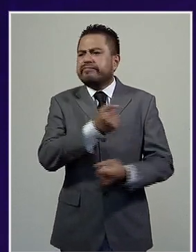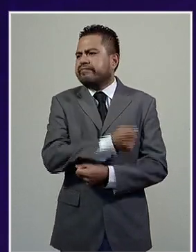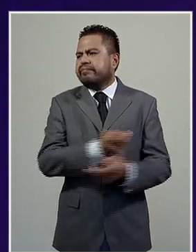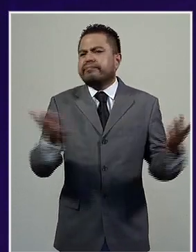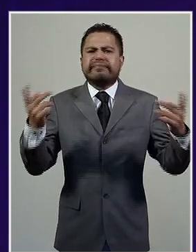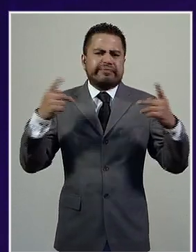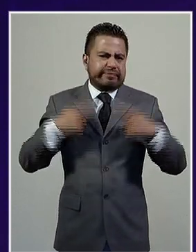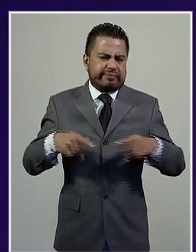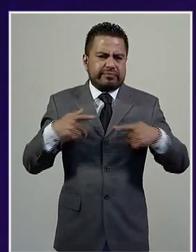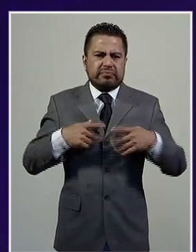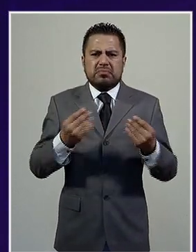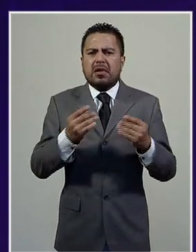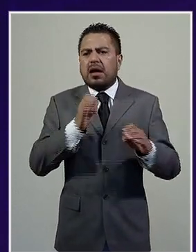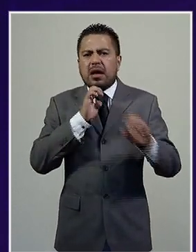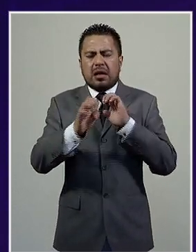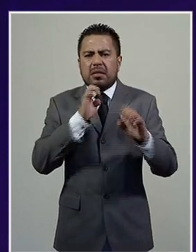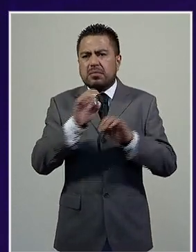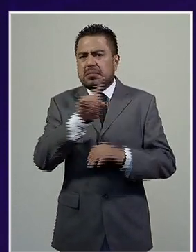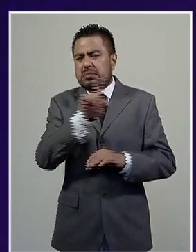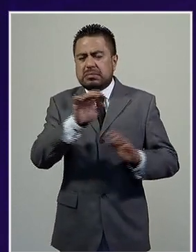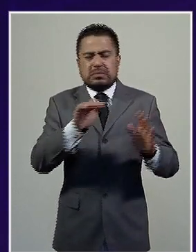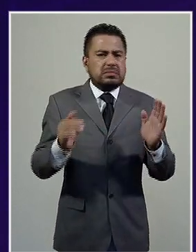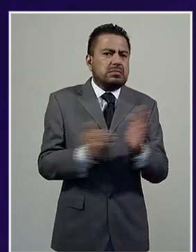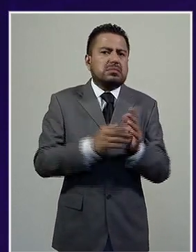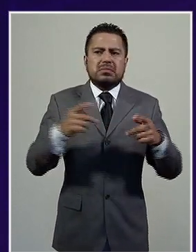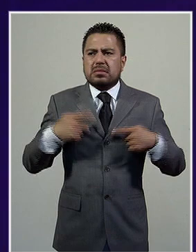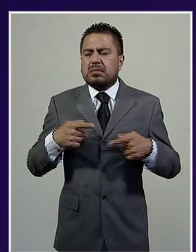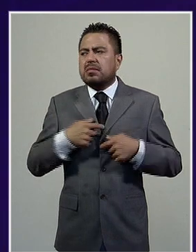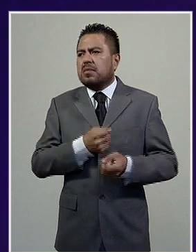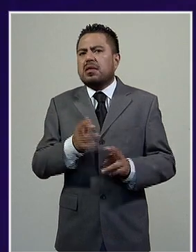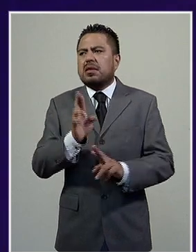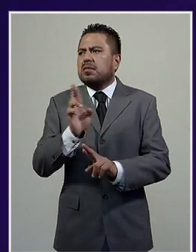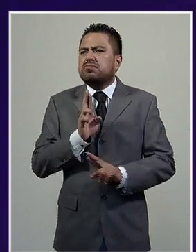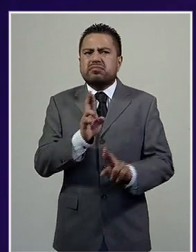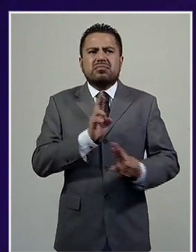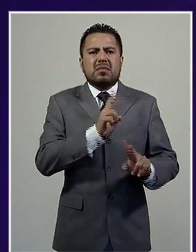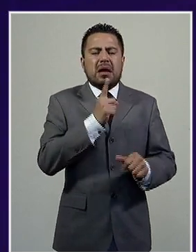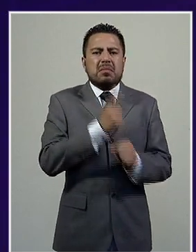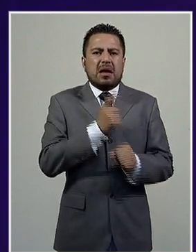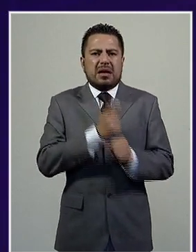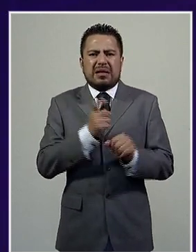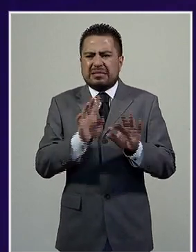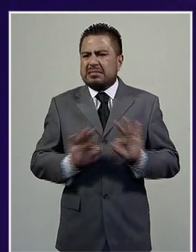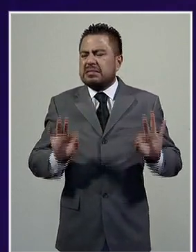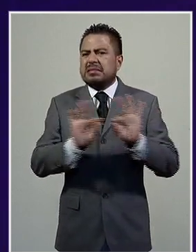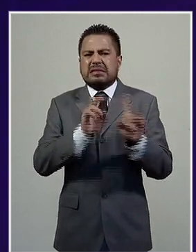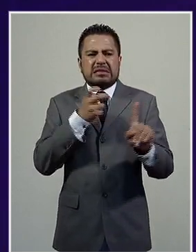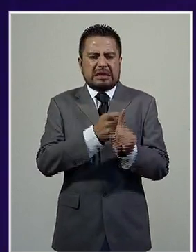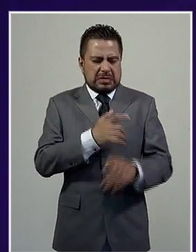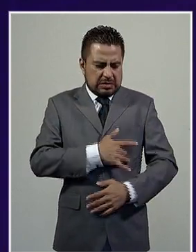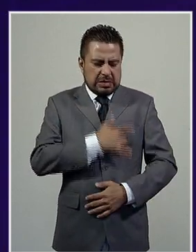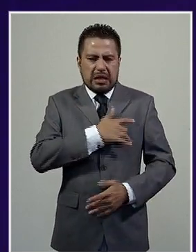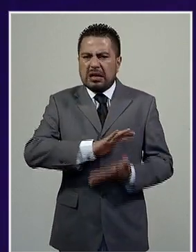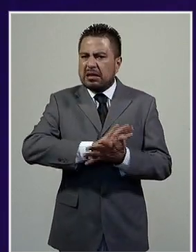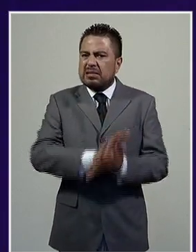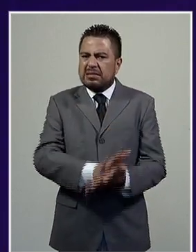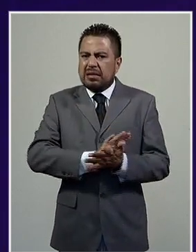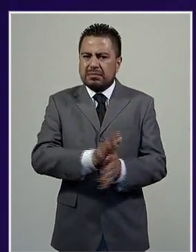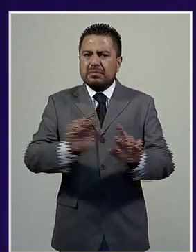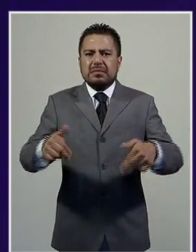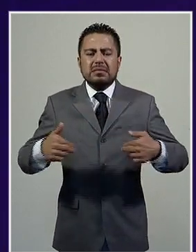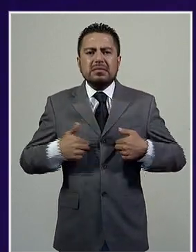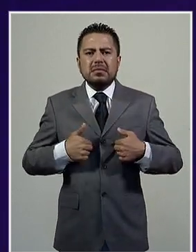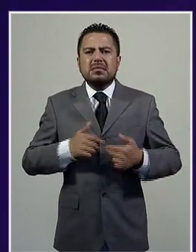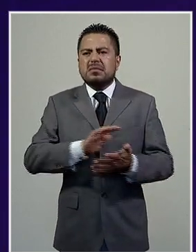muchísimas personas, entrevistamos a más de 100,000 personas, nos contestaron que la primera causa por la que se sienten discriminadas, por las que reciben